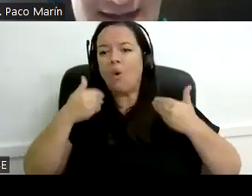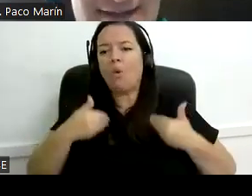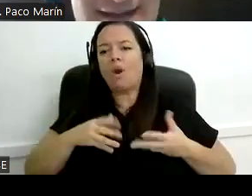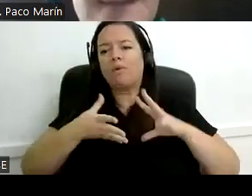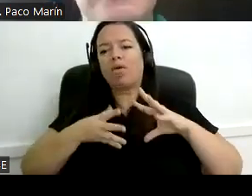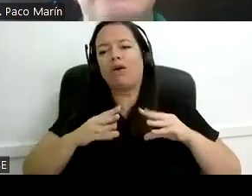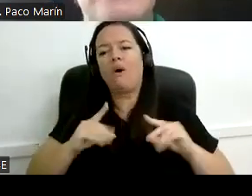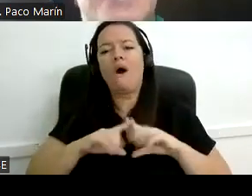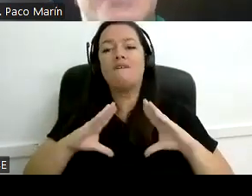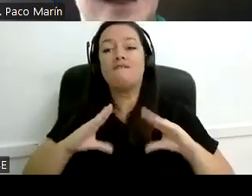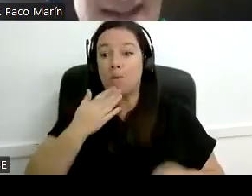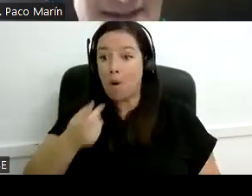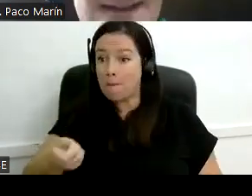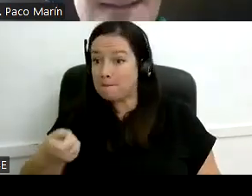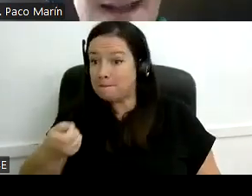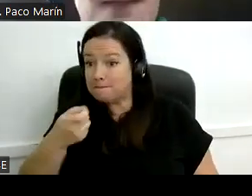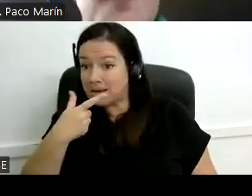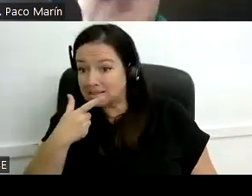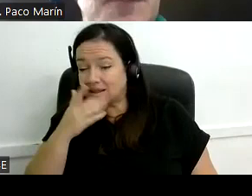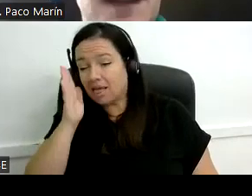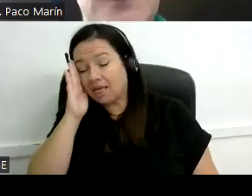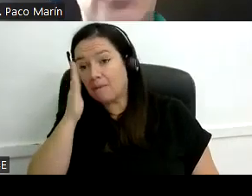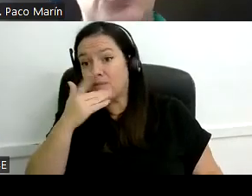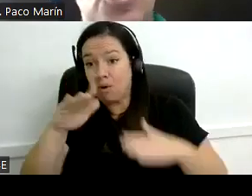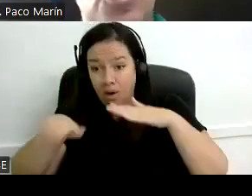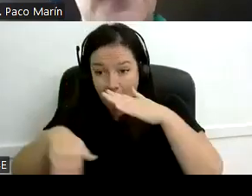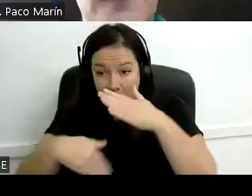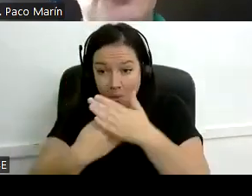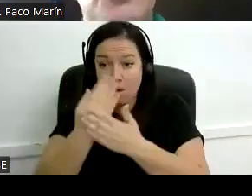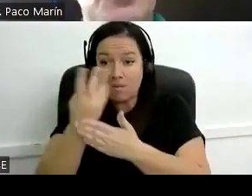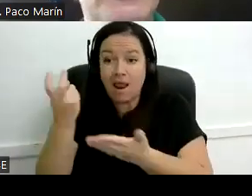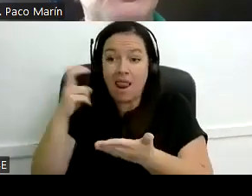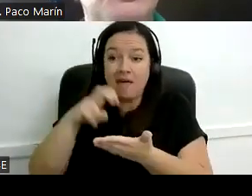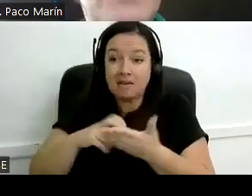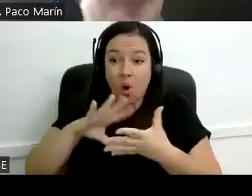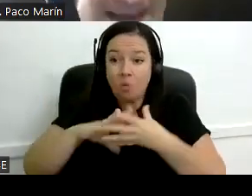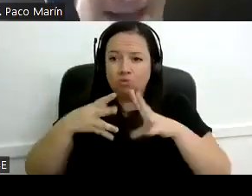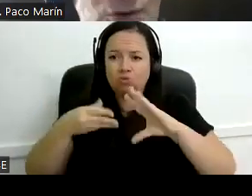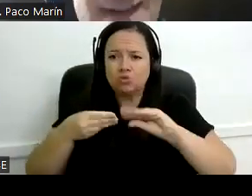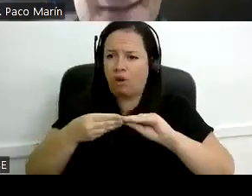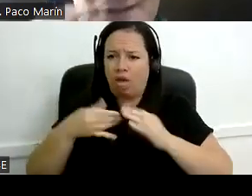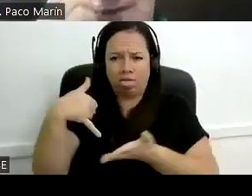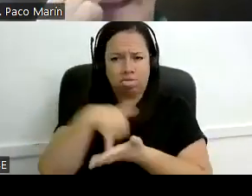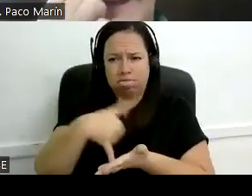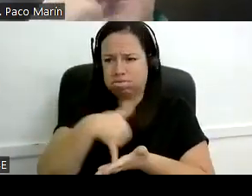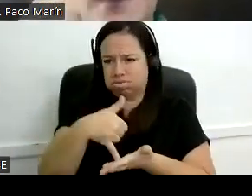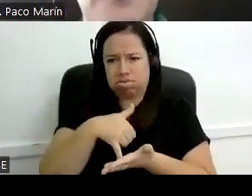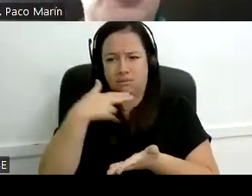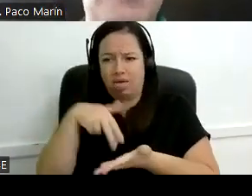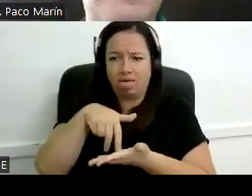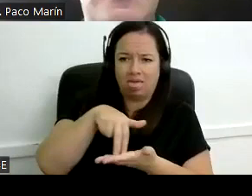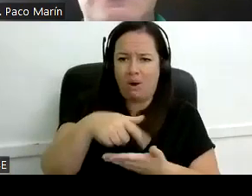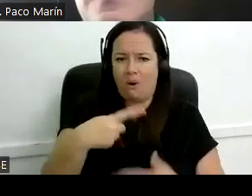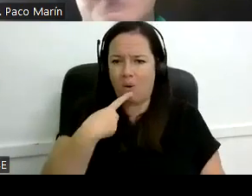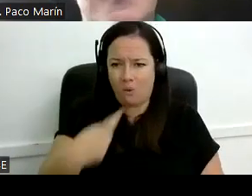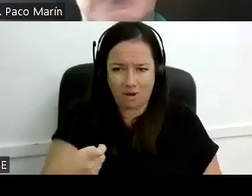un tranquilizante, a la que se levante de la cama va a tener los músculos más flácidos y por lo tanto va a tener la coordinación tocada también, de